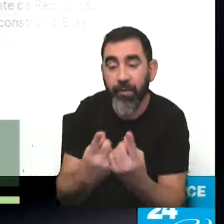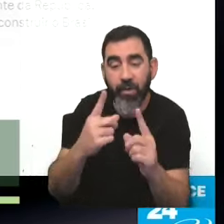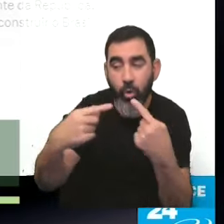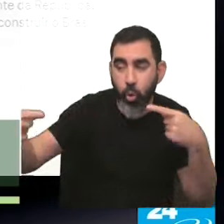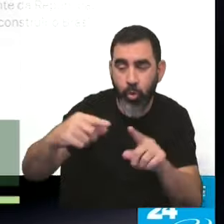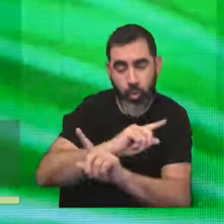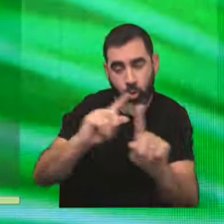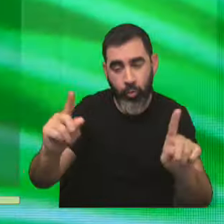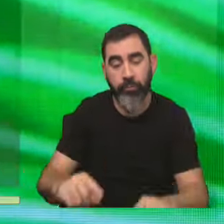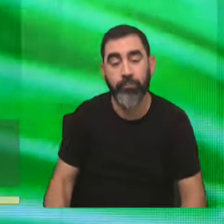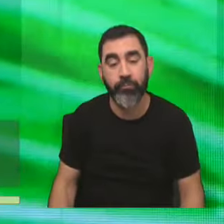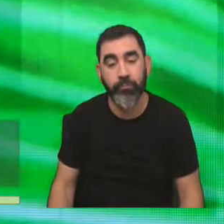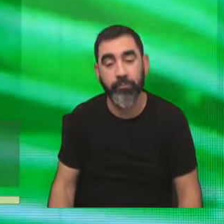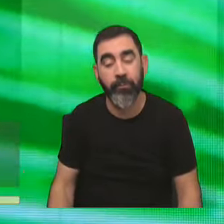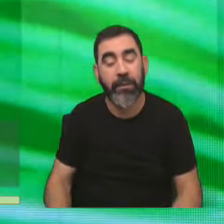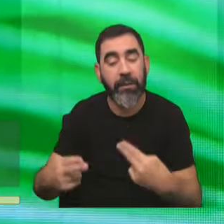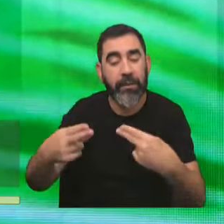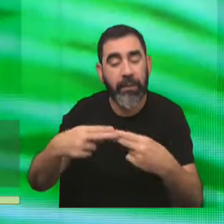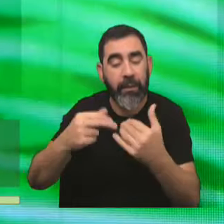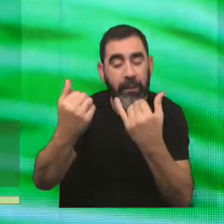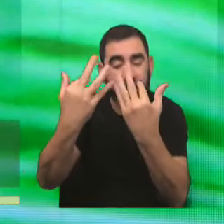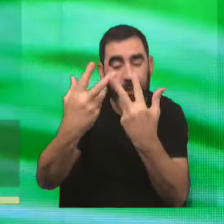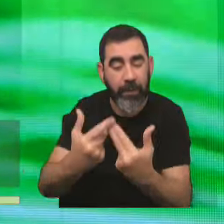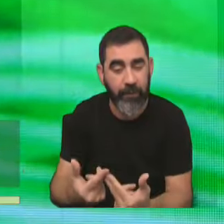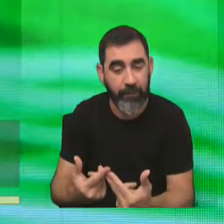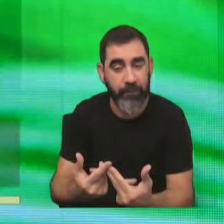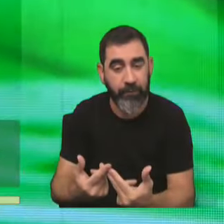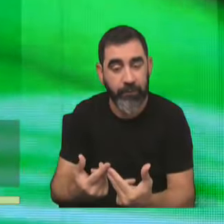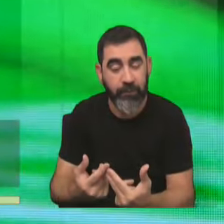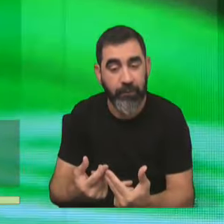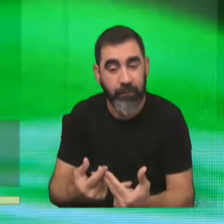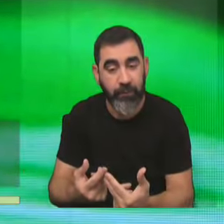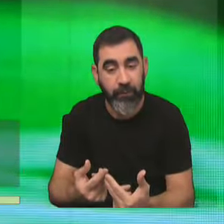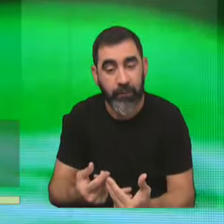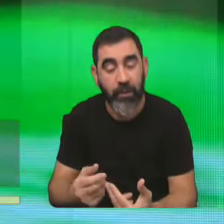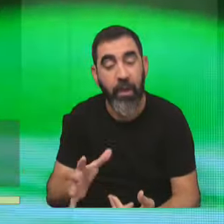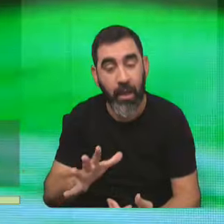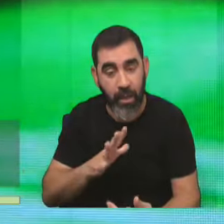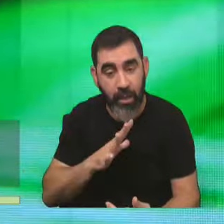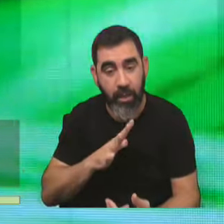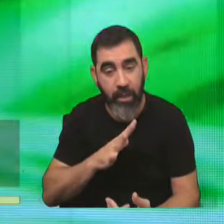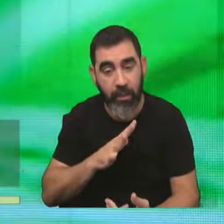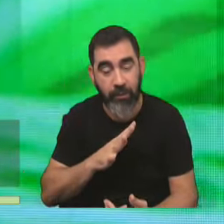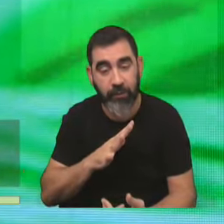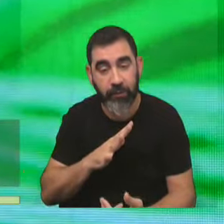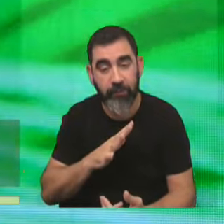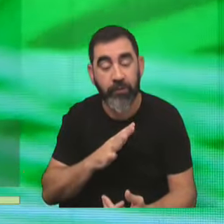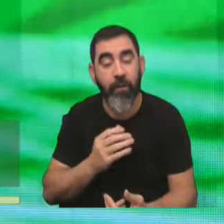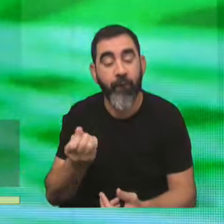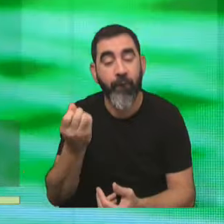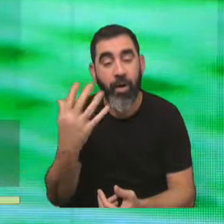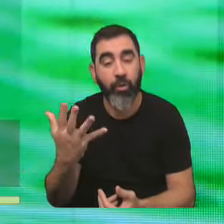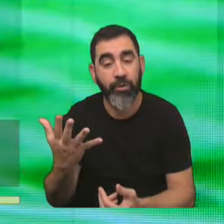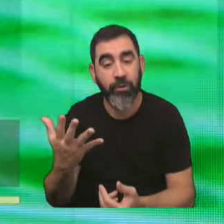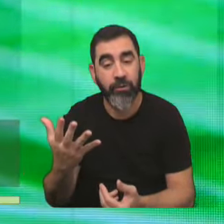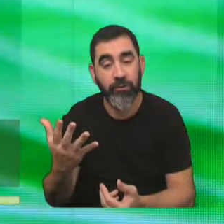confrontación los algoritmos están organizados de una forma que hay una una se valoriza lo